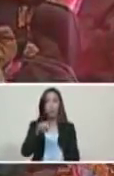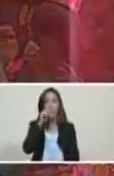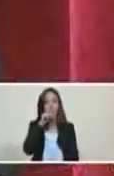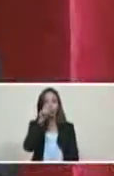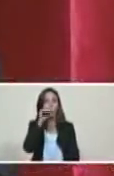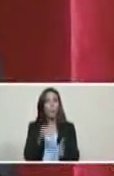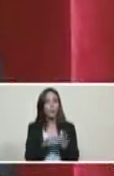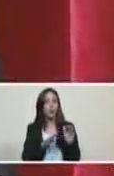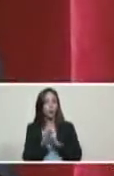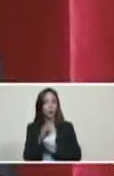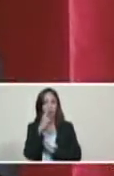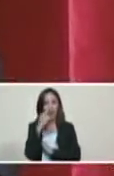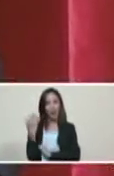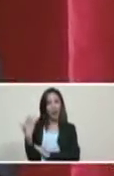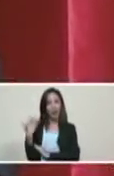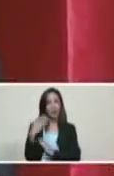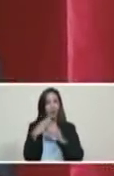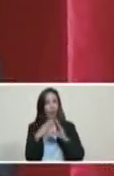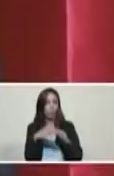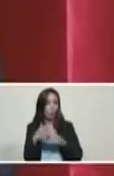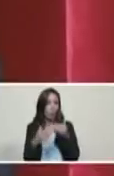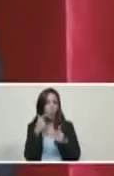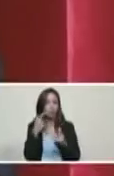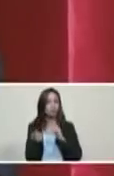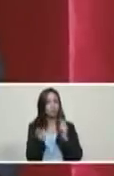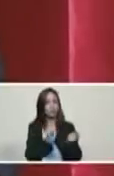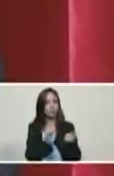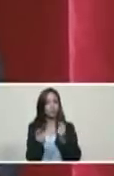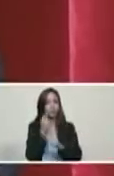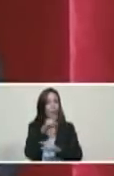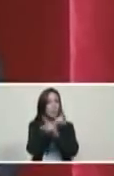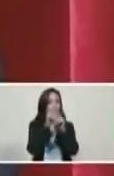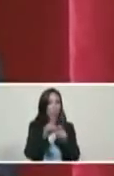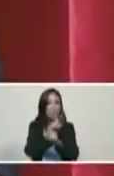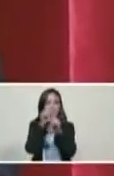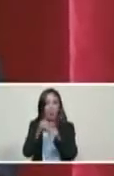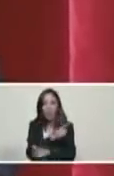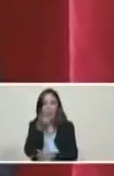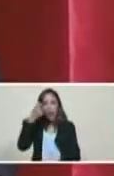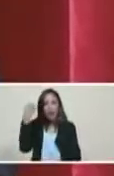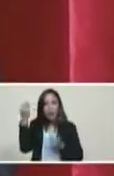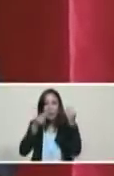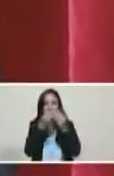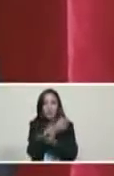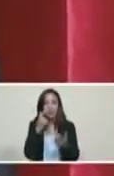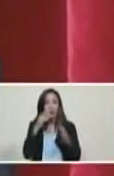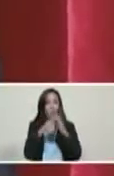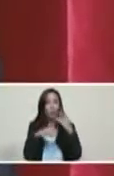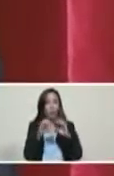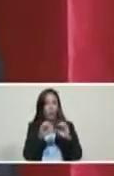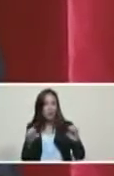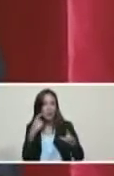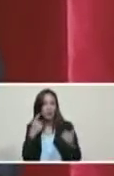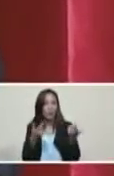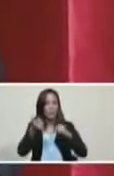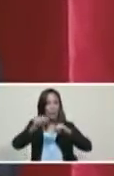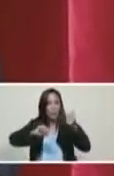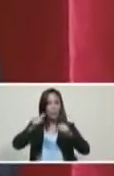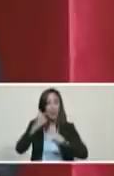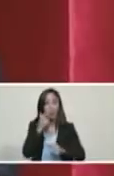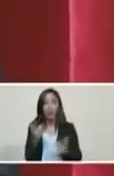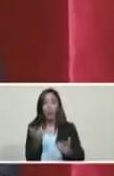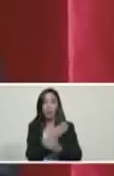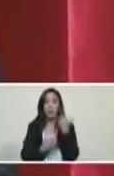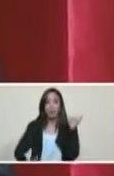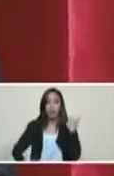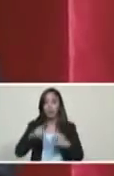2014, en el marco de los resultados de la Consulta Nacional por la Calidad Educativa, usted, presidente Nicolás Maduro, había